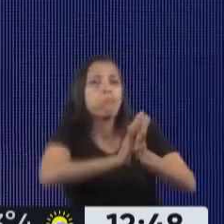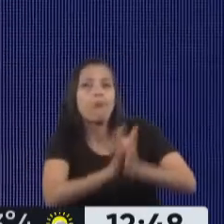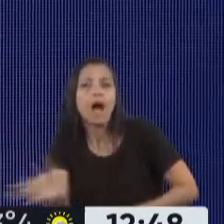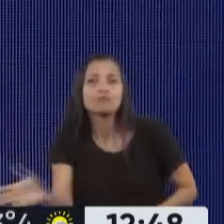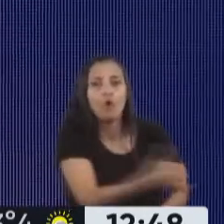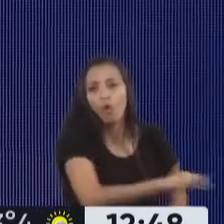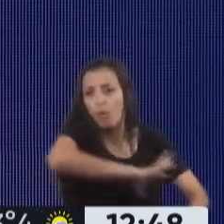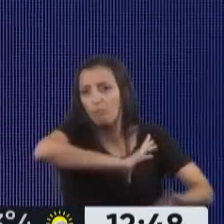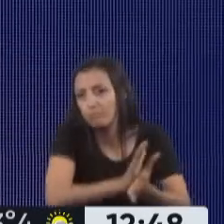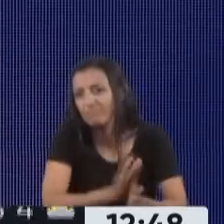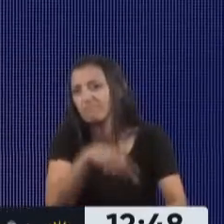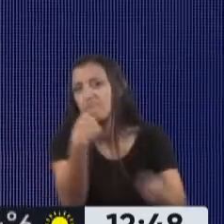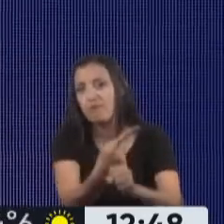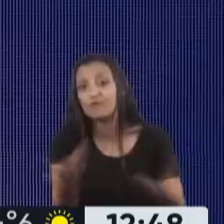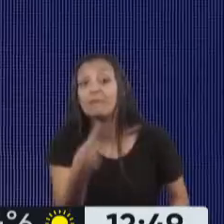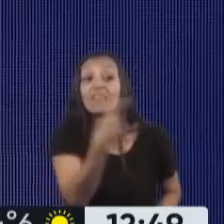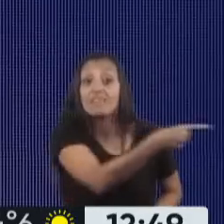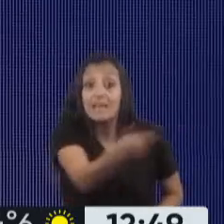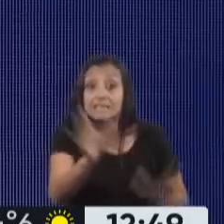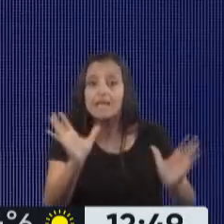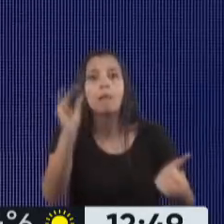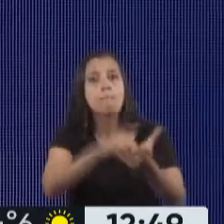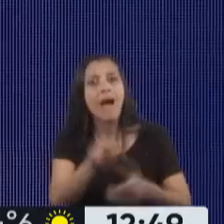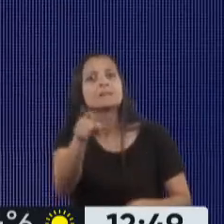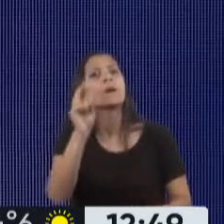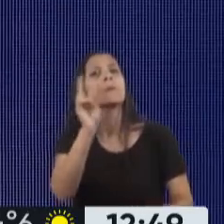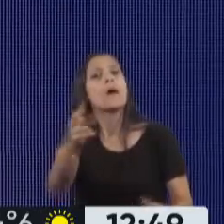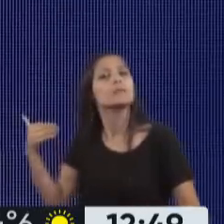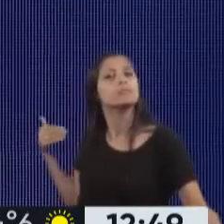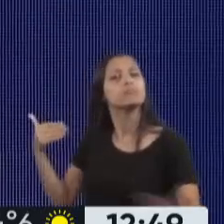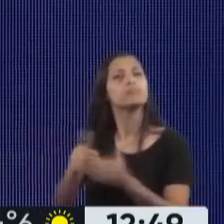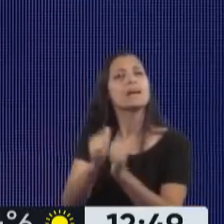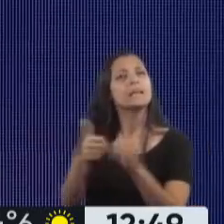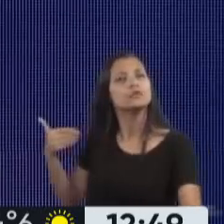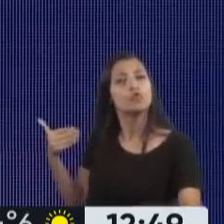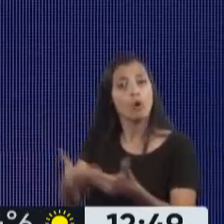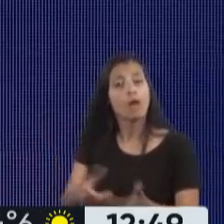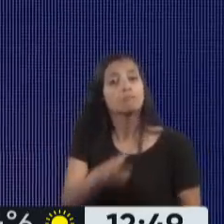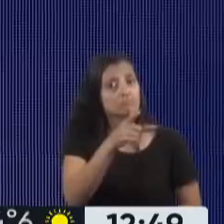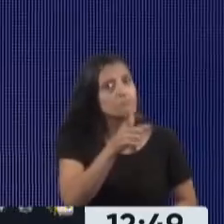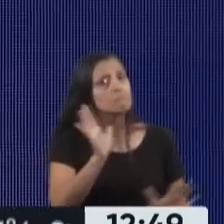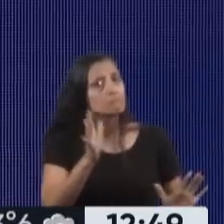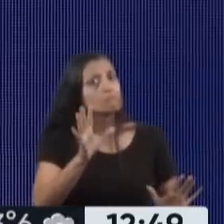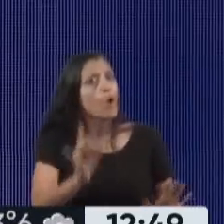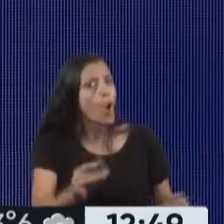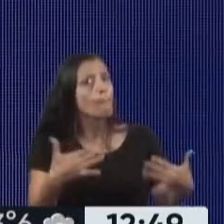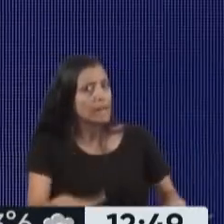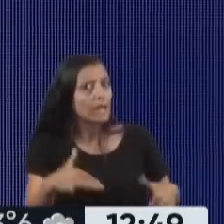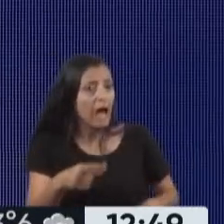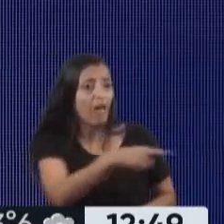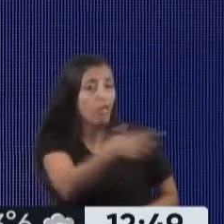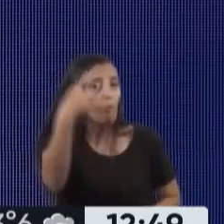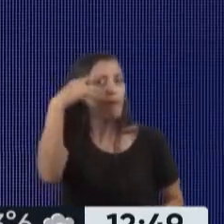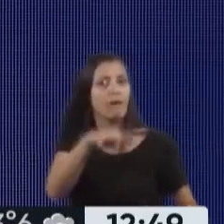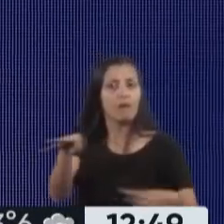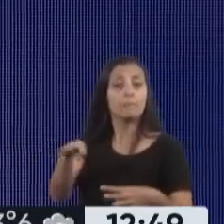Y además, si uno miraba la historia argentina, parecía bastante complicado, porque